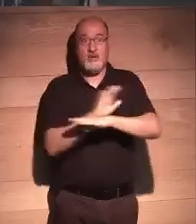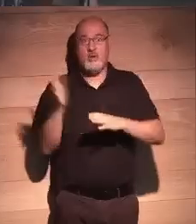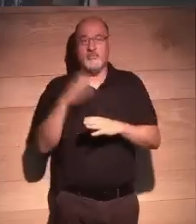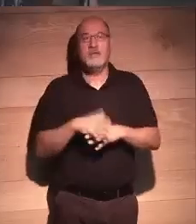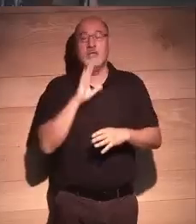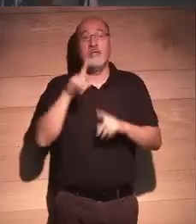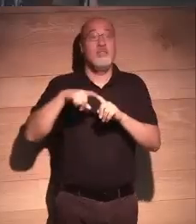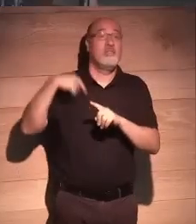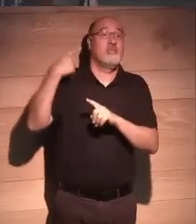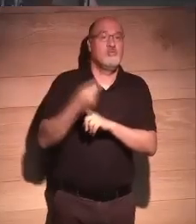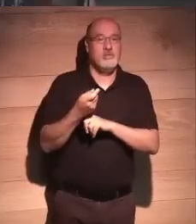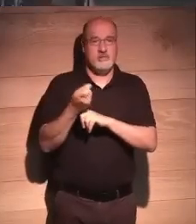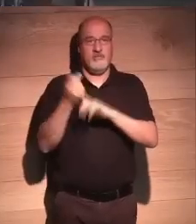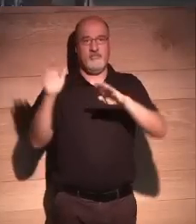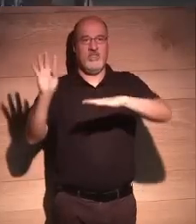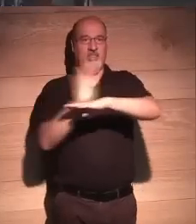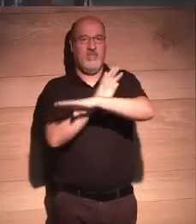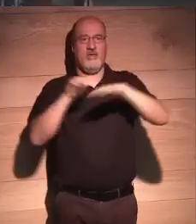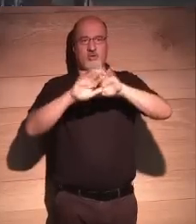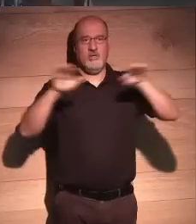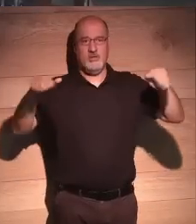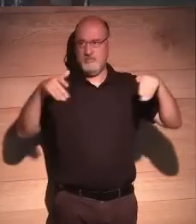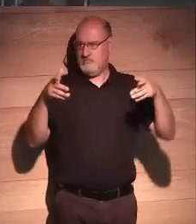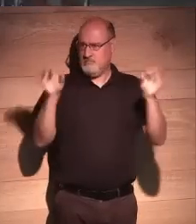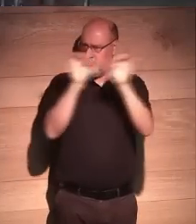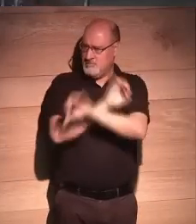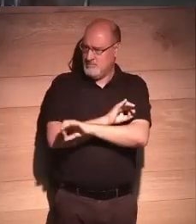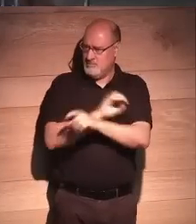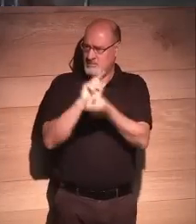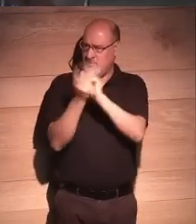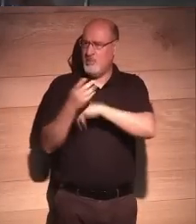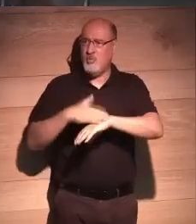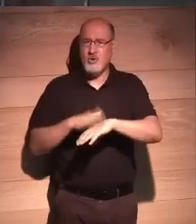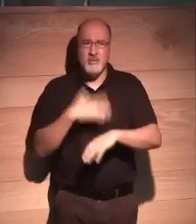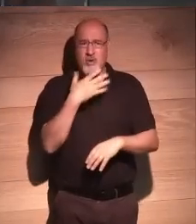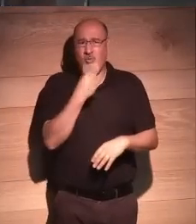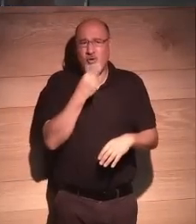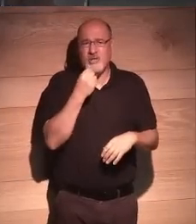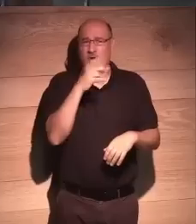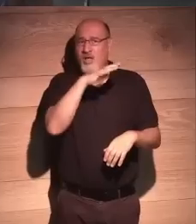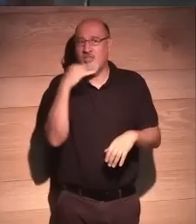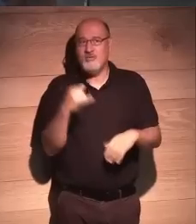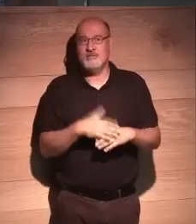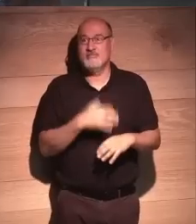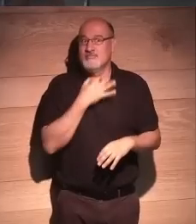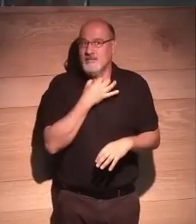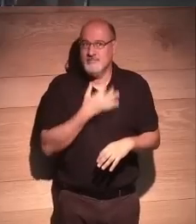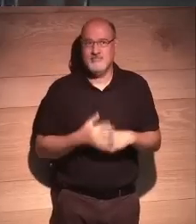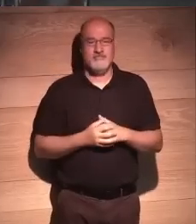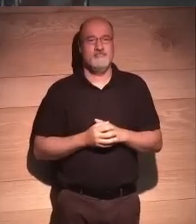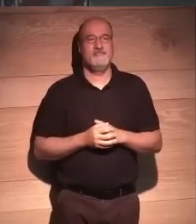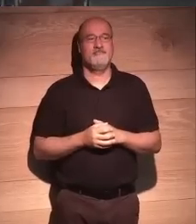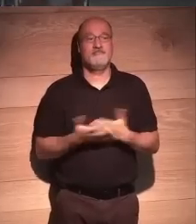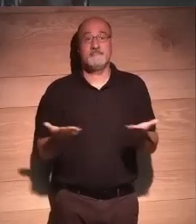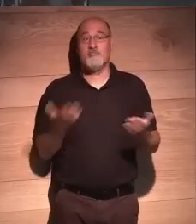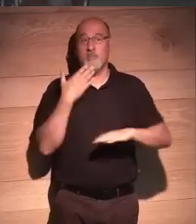cuando llegó el decorado, la gente diciendo, pero ¿por qué habéis cambiado el decorado con lo bonito que era el otro? Con lo cual fue verdaderamente desastroso, ¿no? Pero ahí no